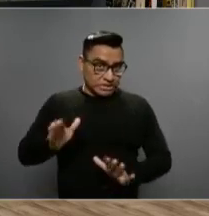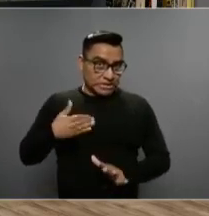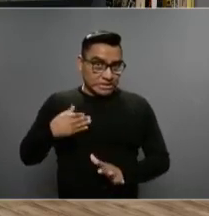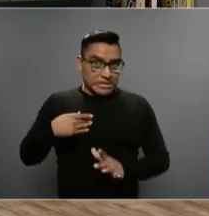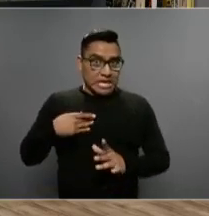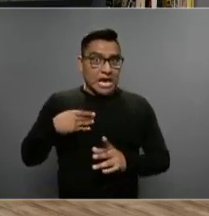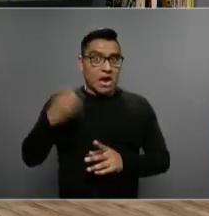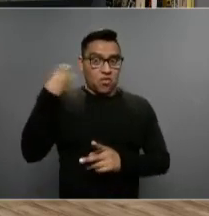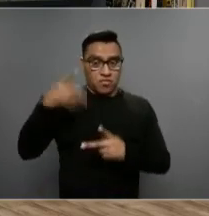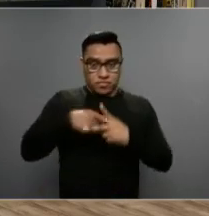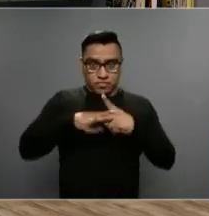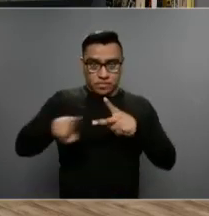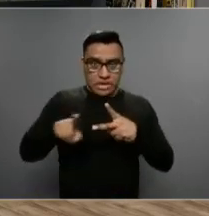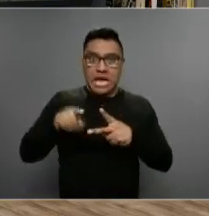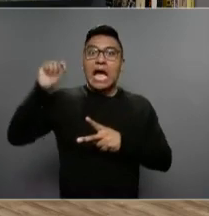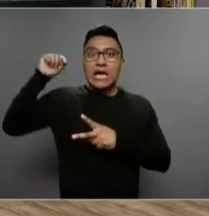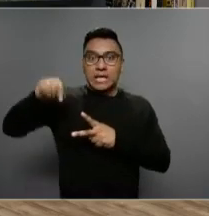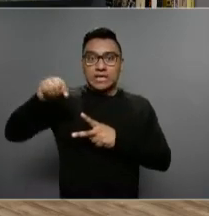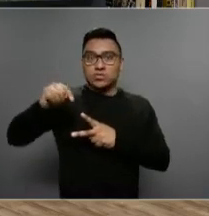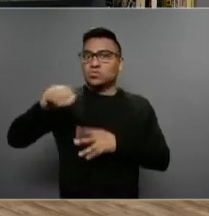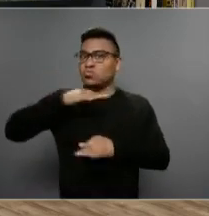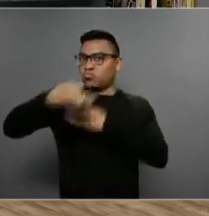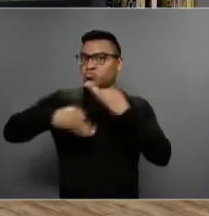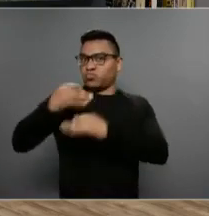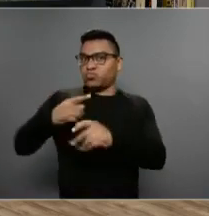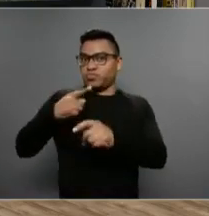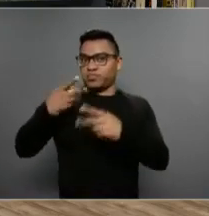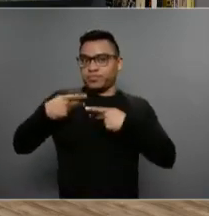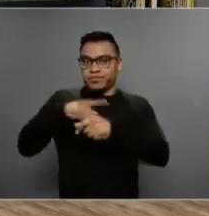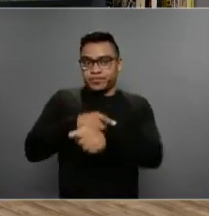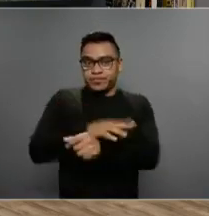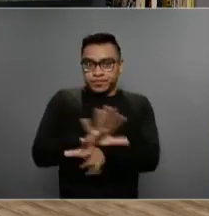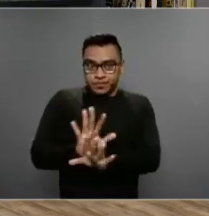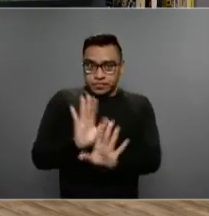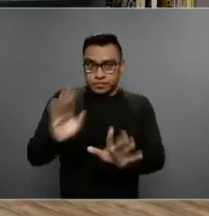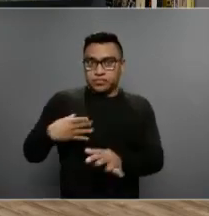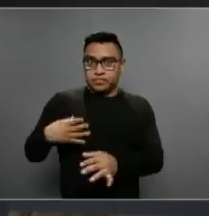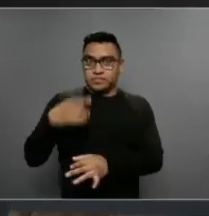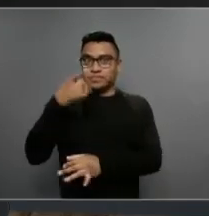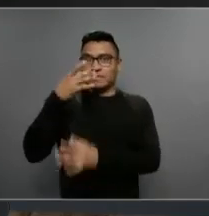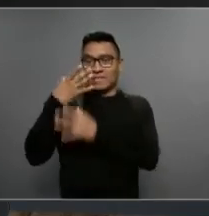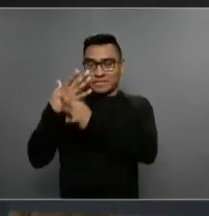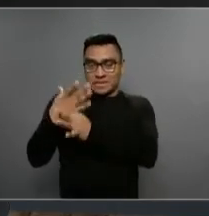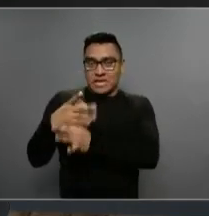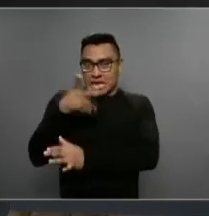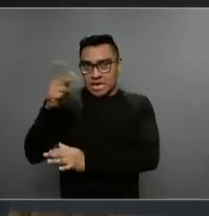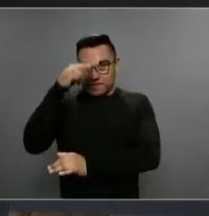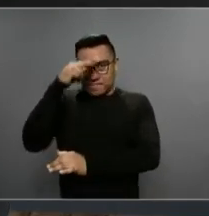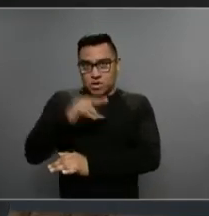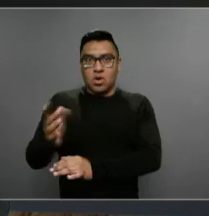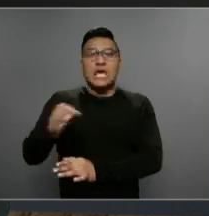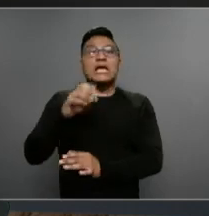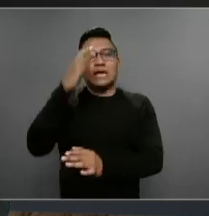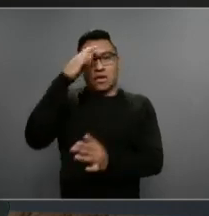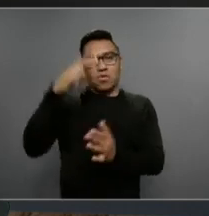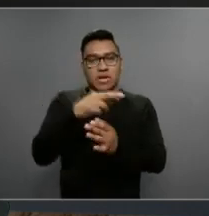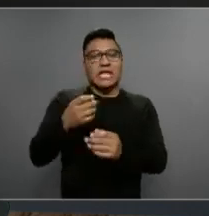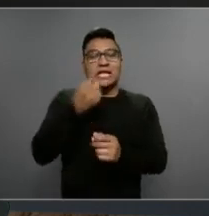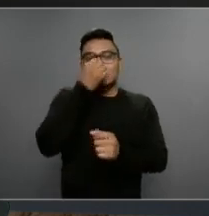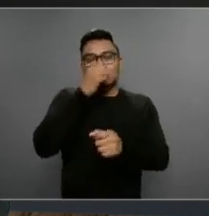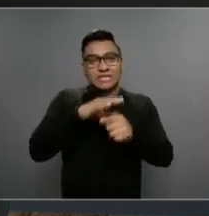que nos van a dar la actualización de los casos de coronavirus en México. Y recuerde que también el subsecretario